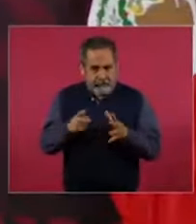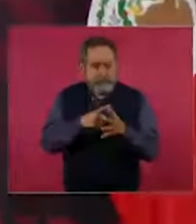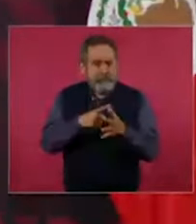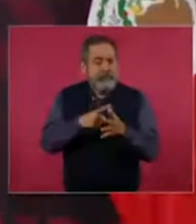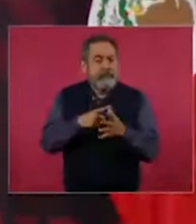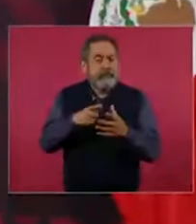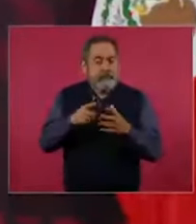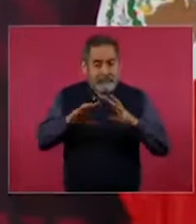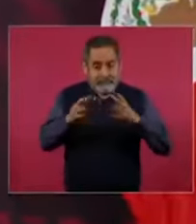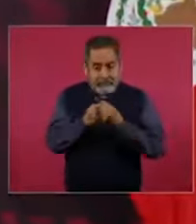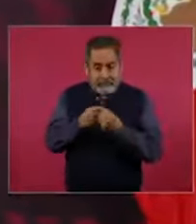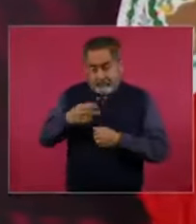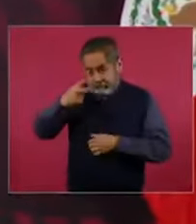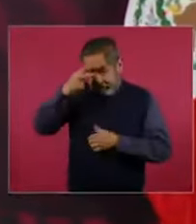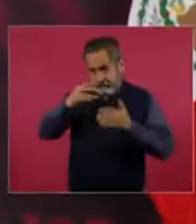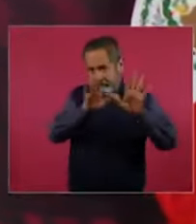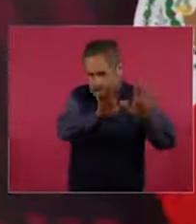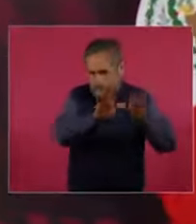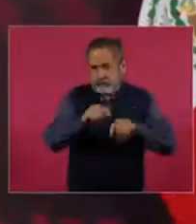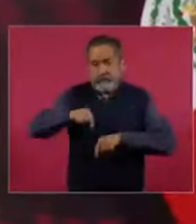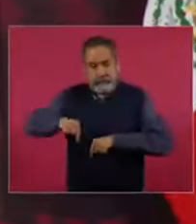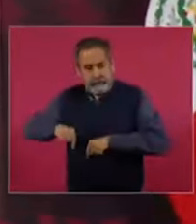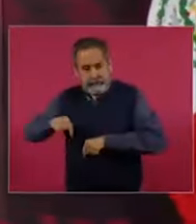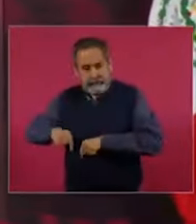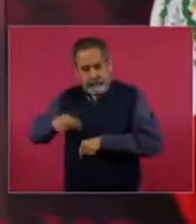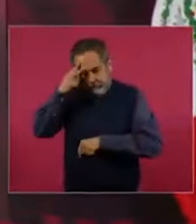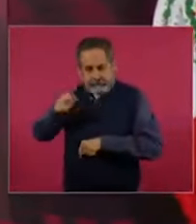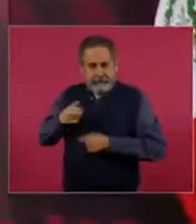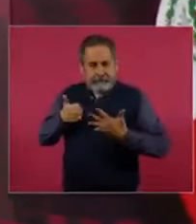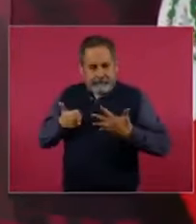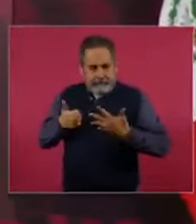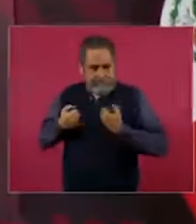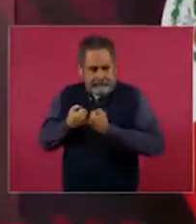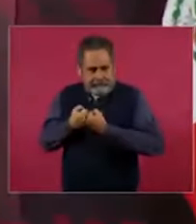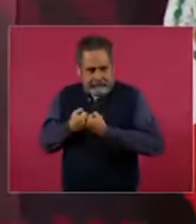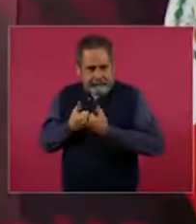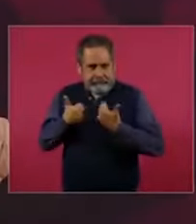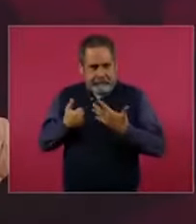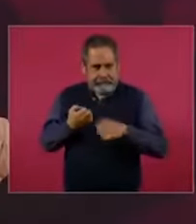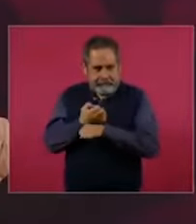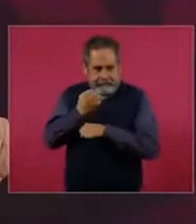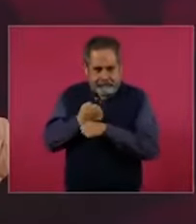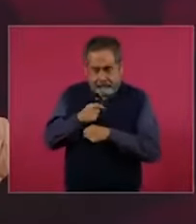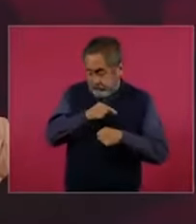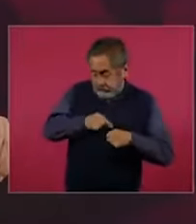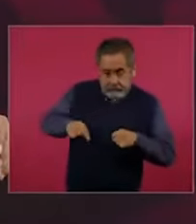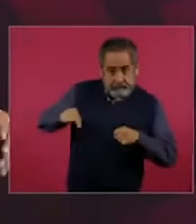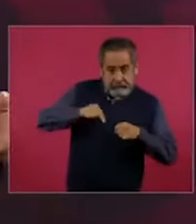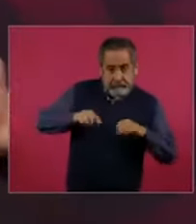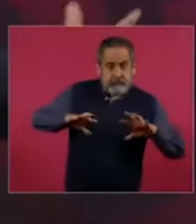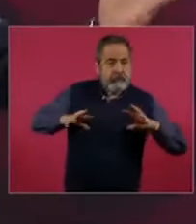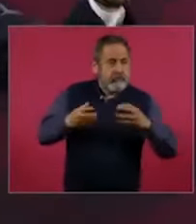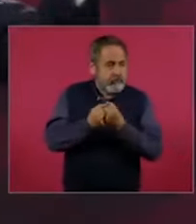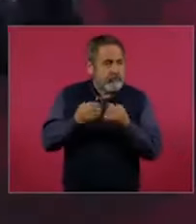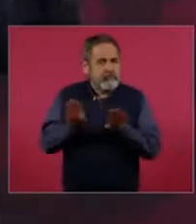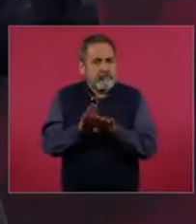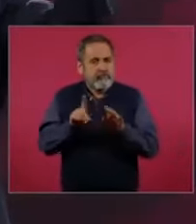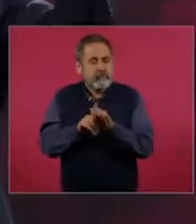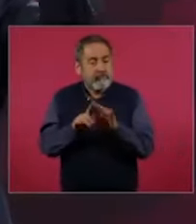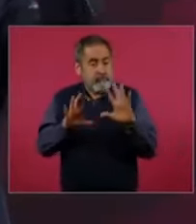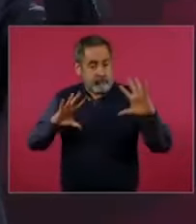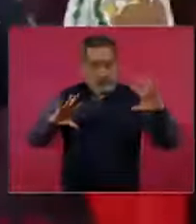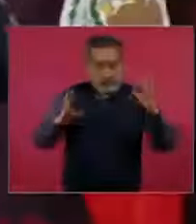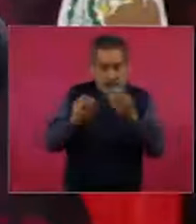envía al presidente Joe biden para reconocer reconocerle su decisión de desistir en su aspiración por la candidatura